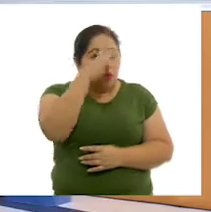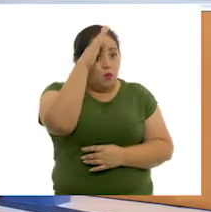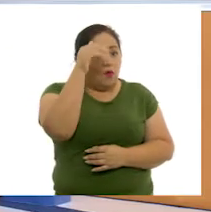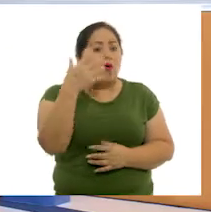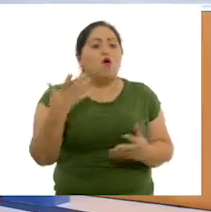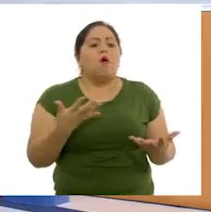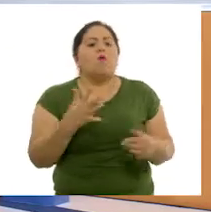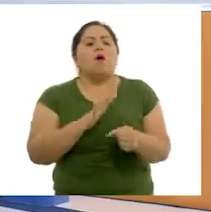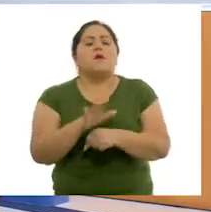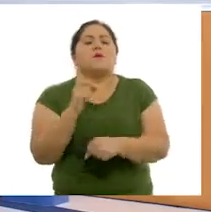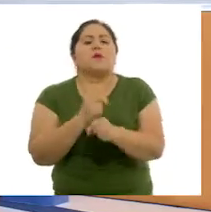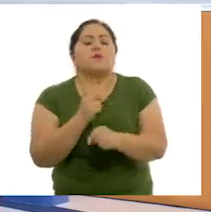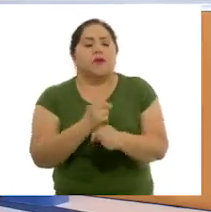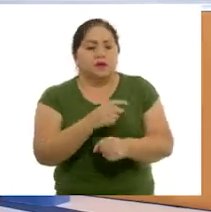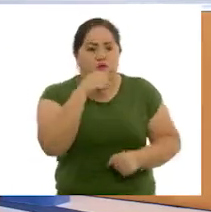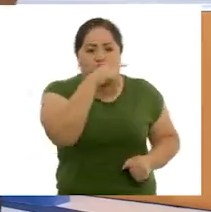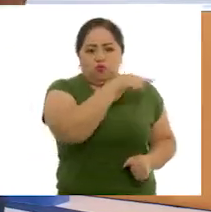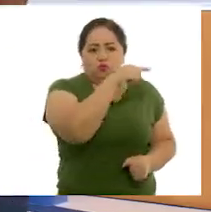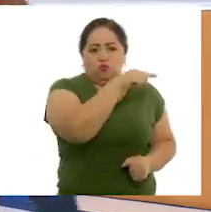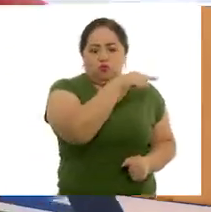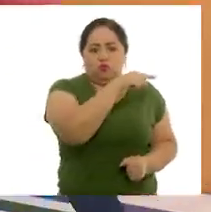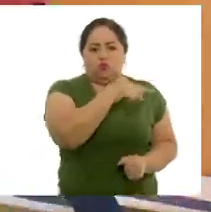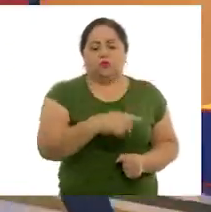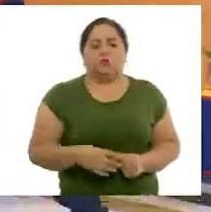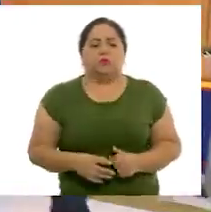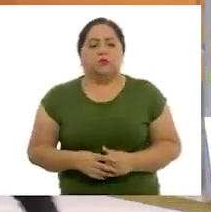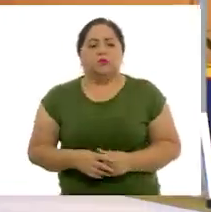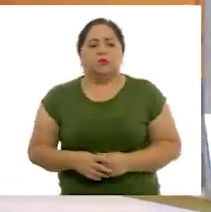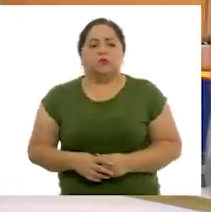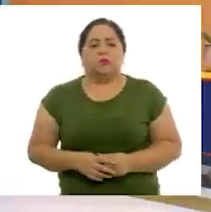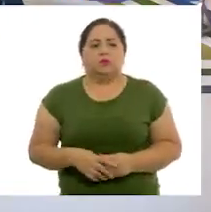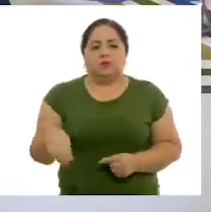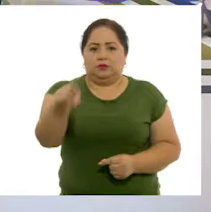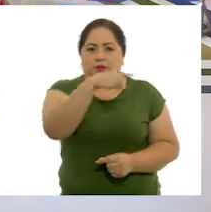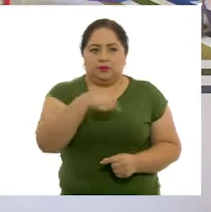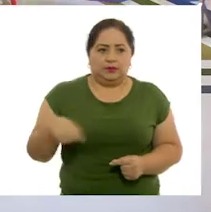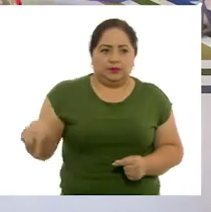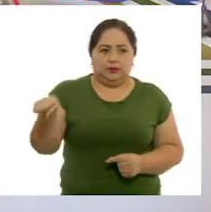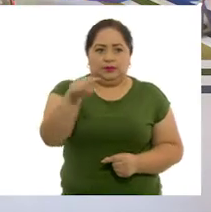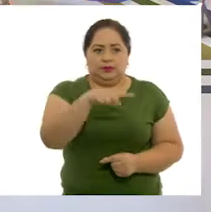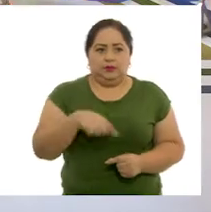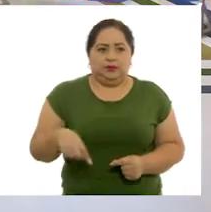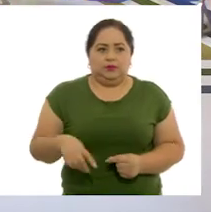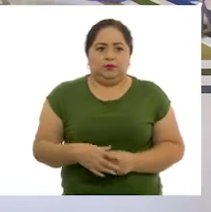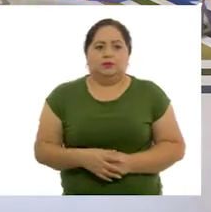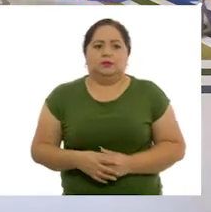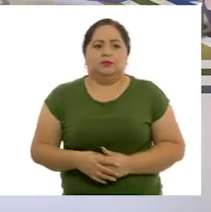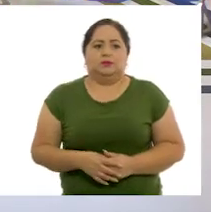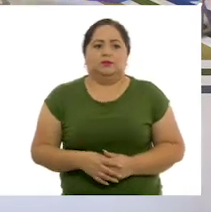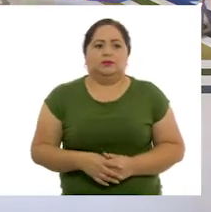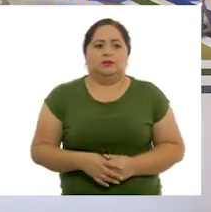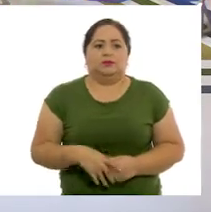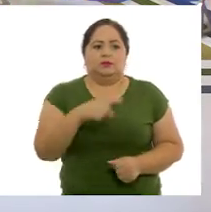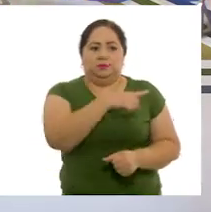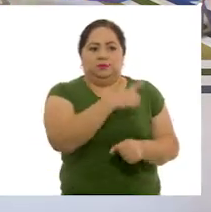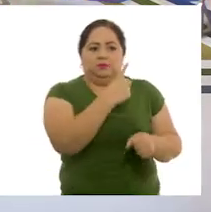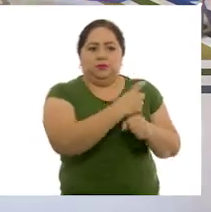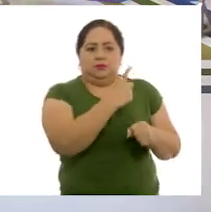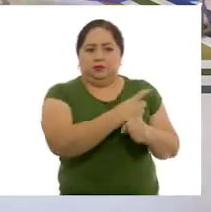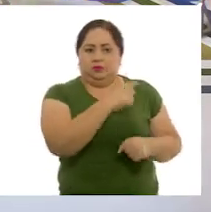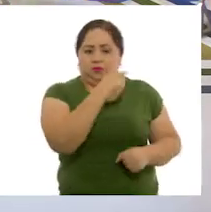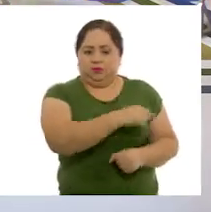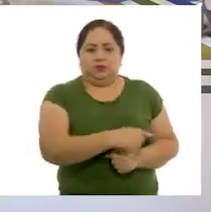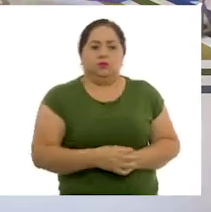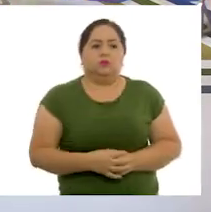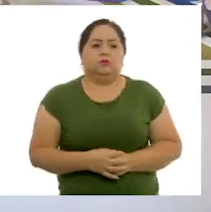vamos a hacer primero la tuya. Entonces, déjame, hago un círculo para hacer primero la tuya. Sí, yo voy a acomodar bien